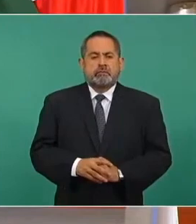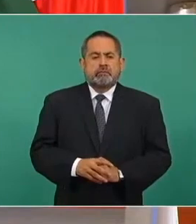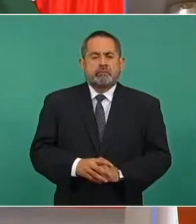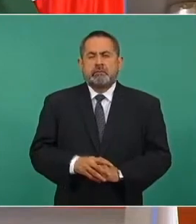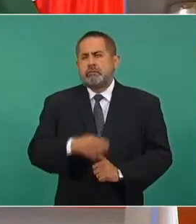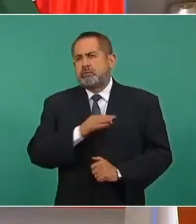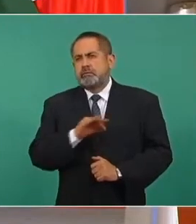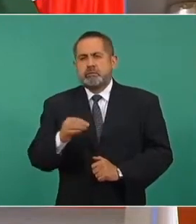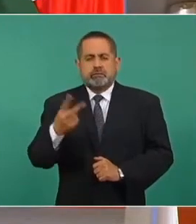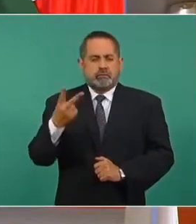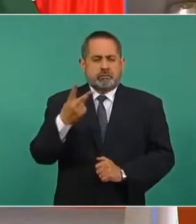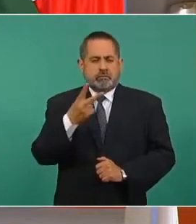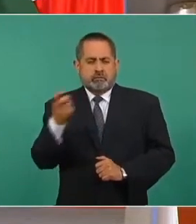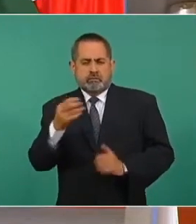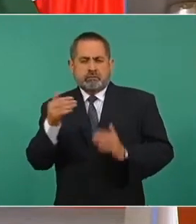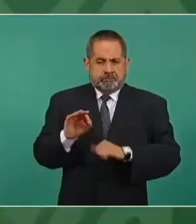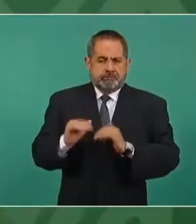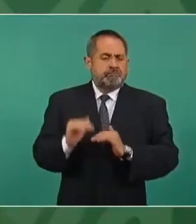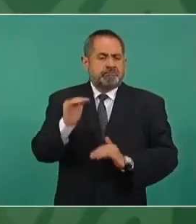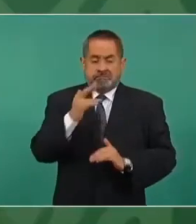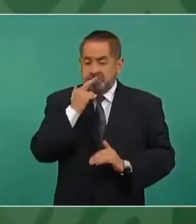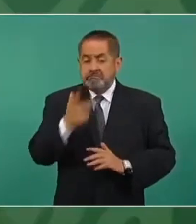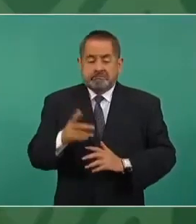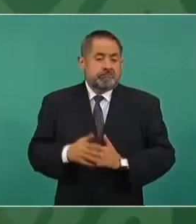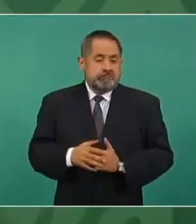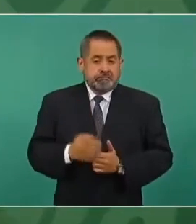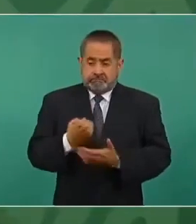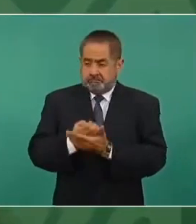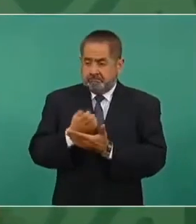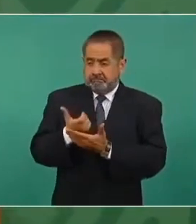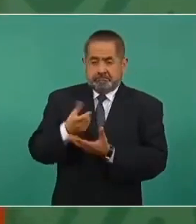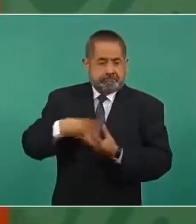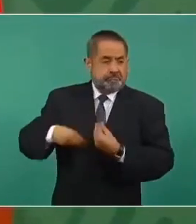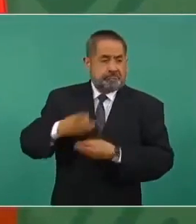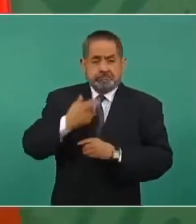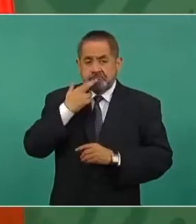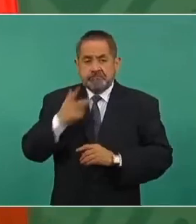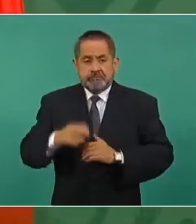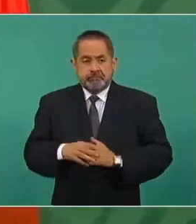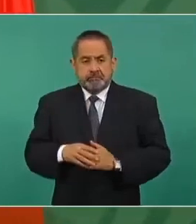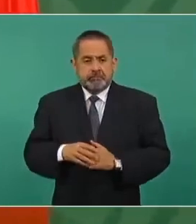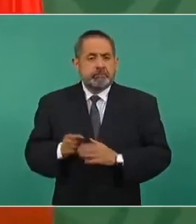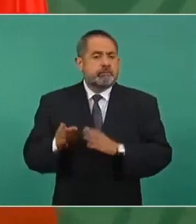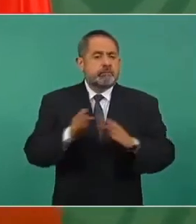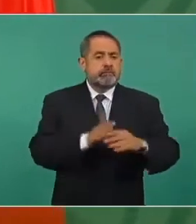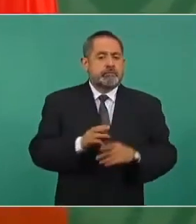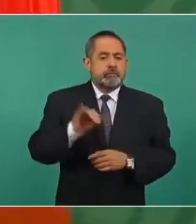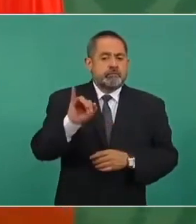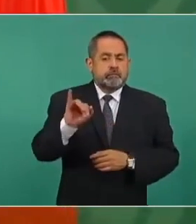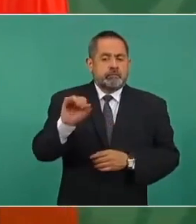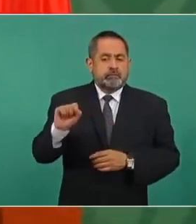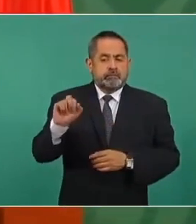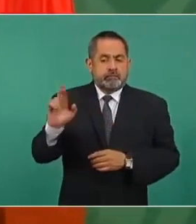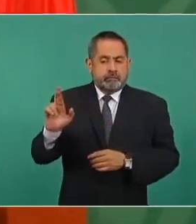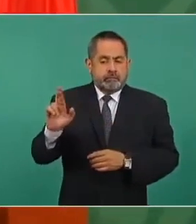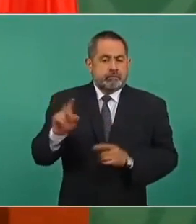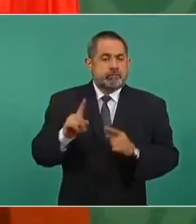más de 200.000 millones. En el caso del impuesto sobre la renta,